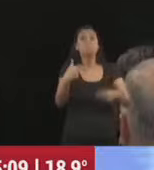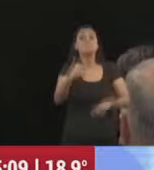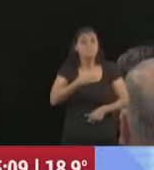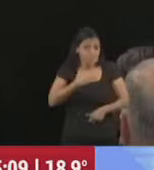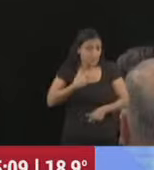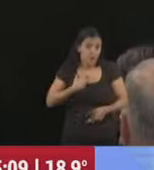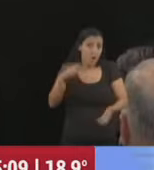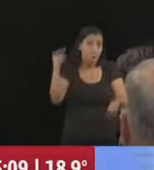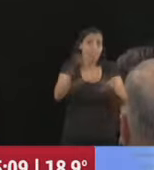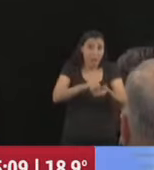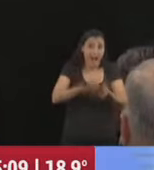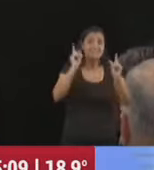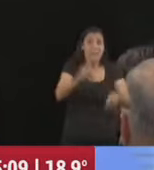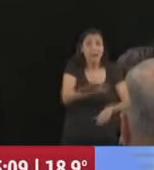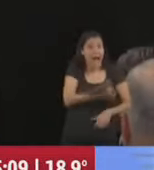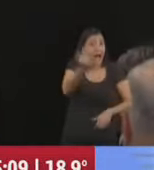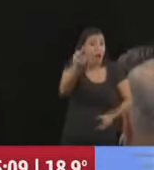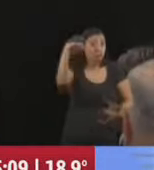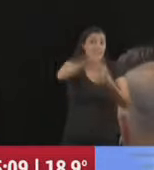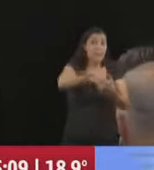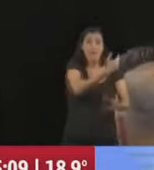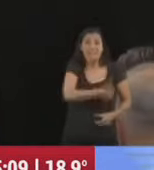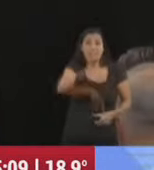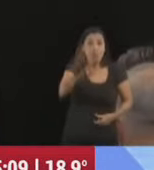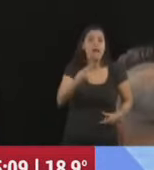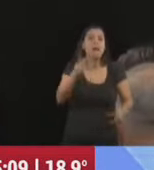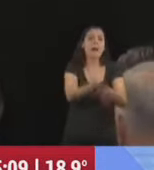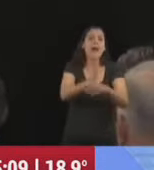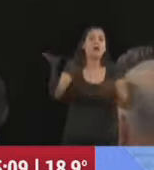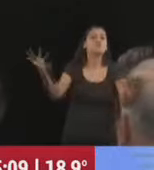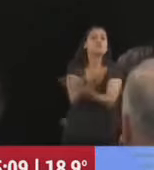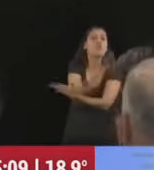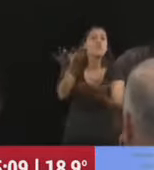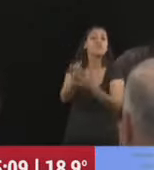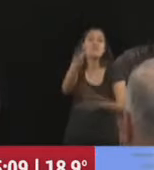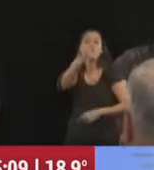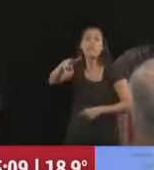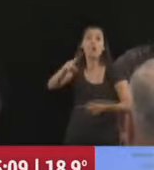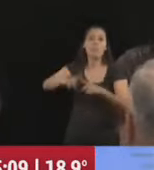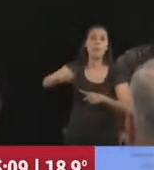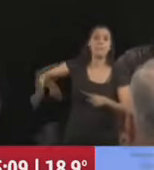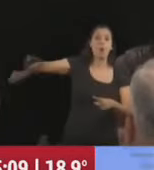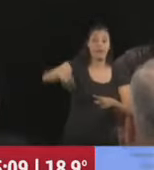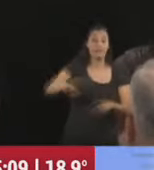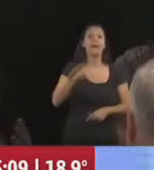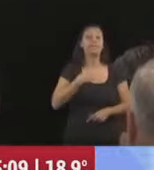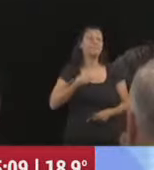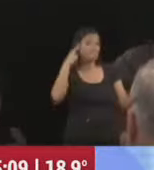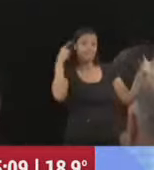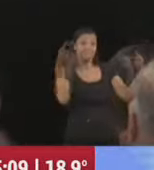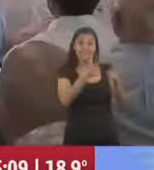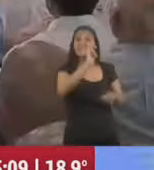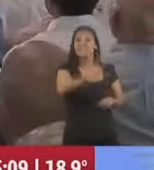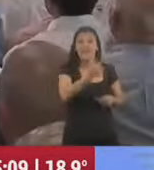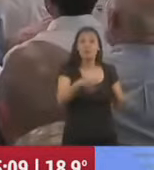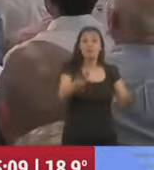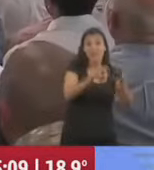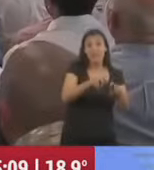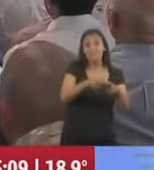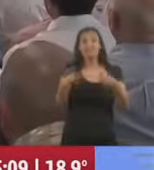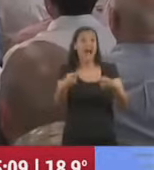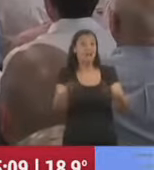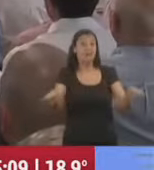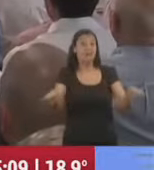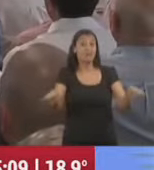momento de la recesión? ¿Usted cree, y por lo que ve también en las cuentas provinciales, usted cree que ya tocamos fondo en materia